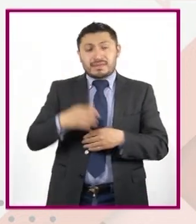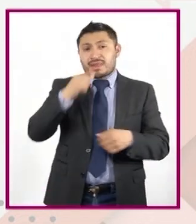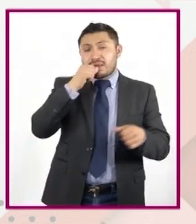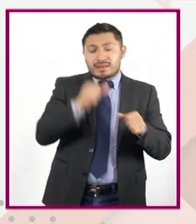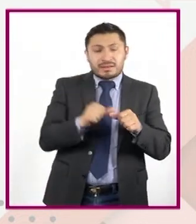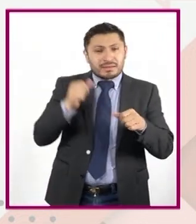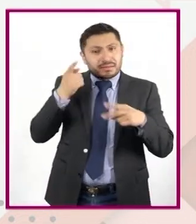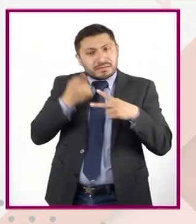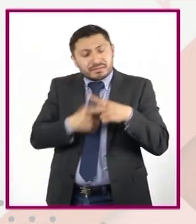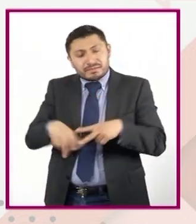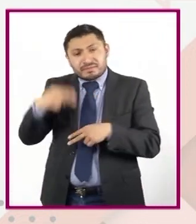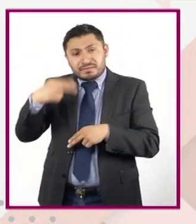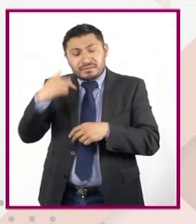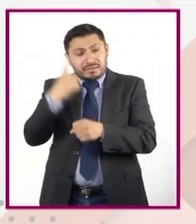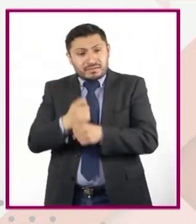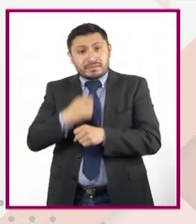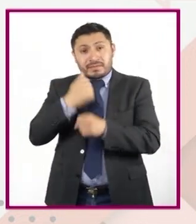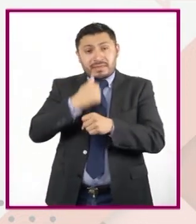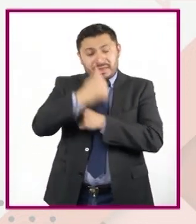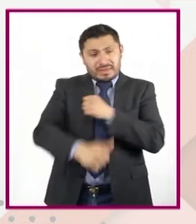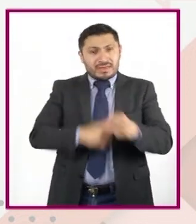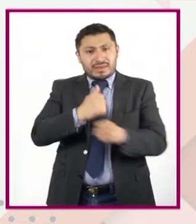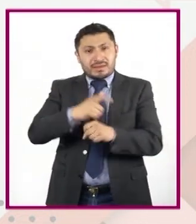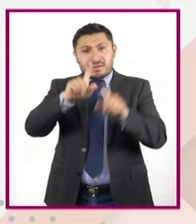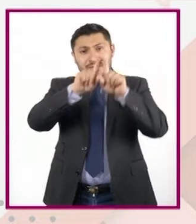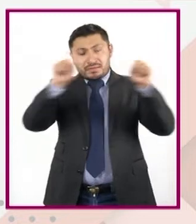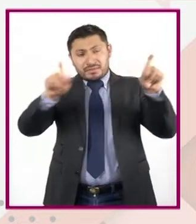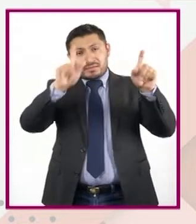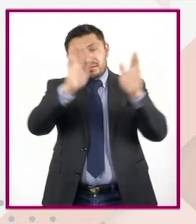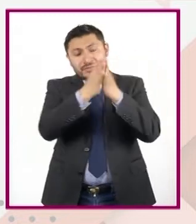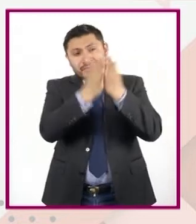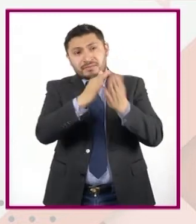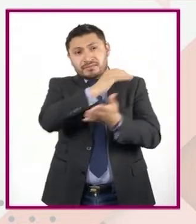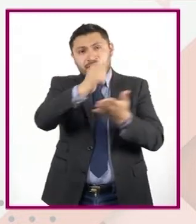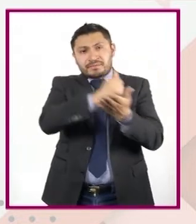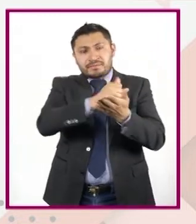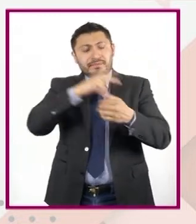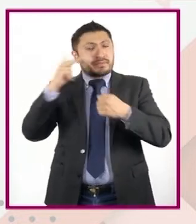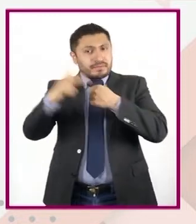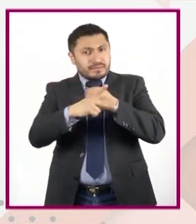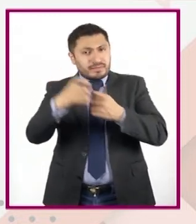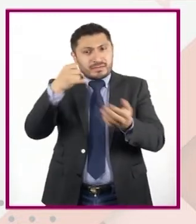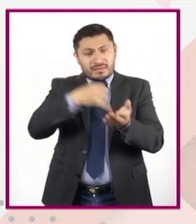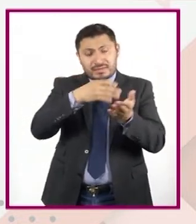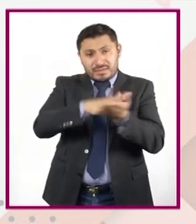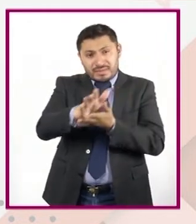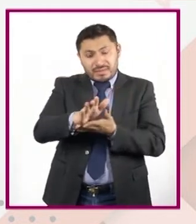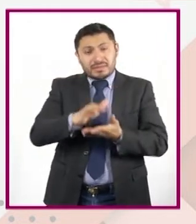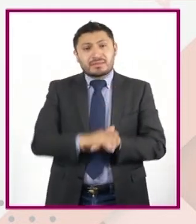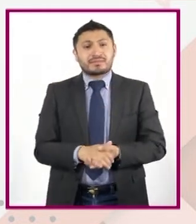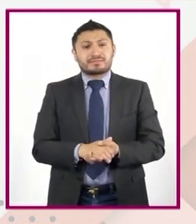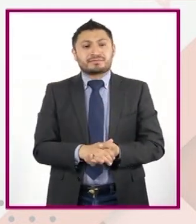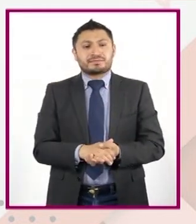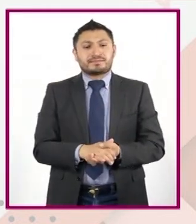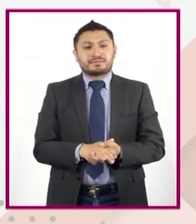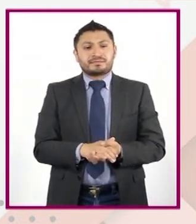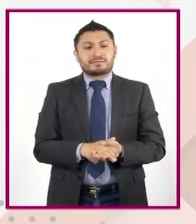nombre, año, título del libro, ciudad, país y editorial. El